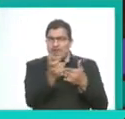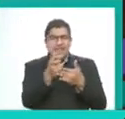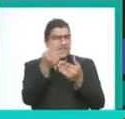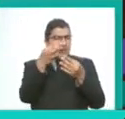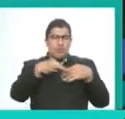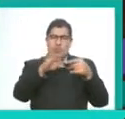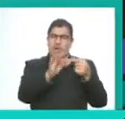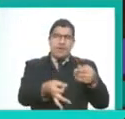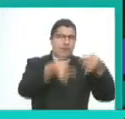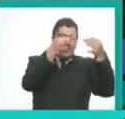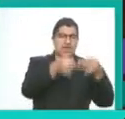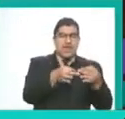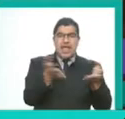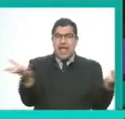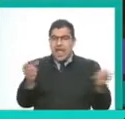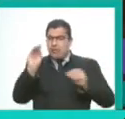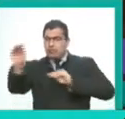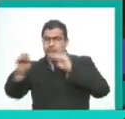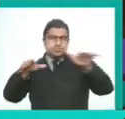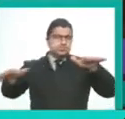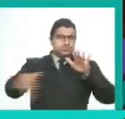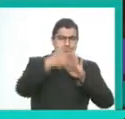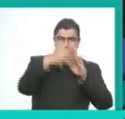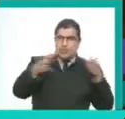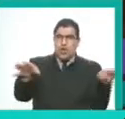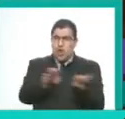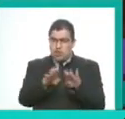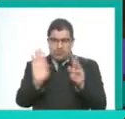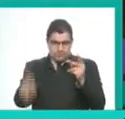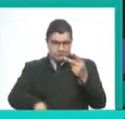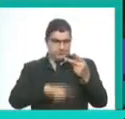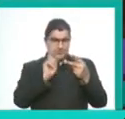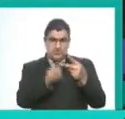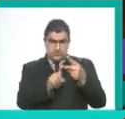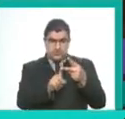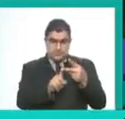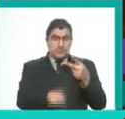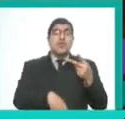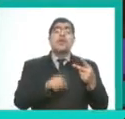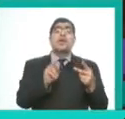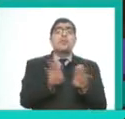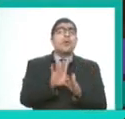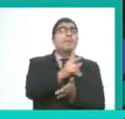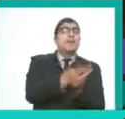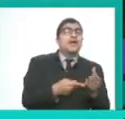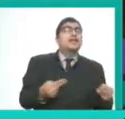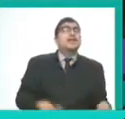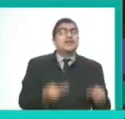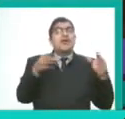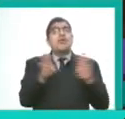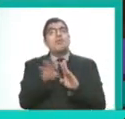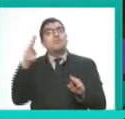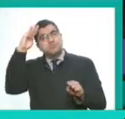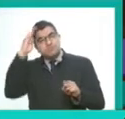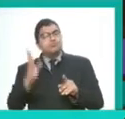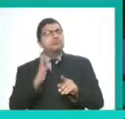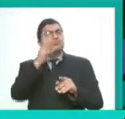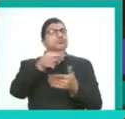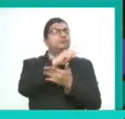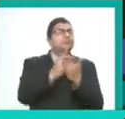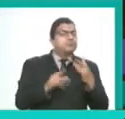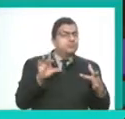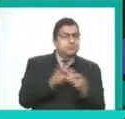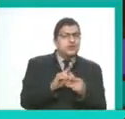ampliaciones y reestructuras en su caso segundo los planes de negocio y también las proyecciones financieras que